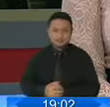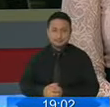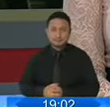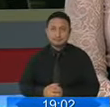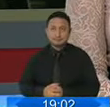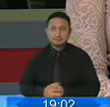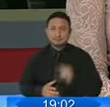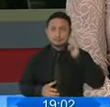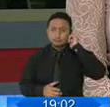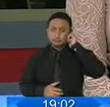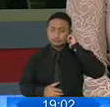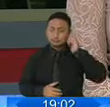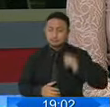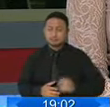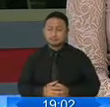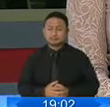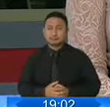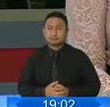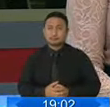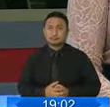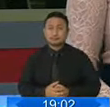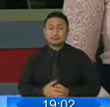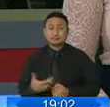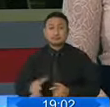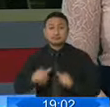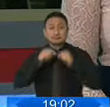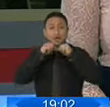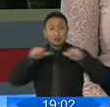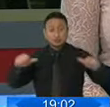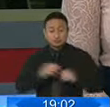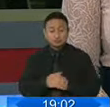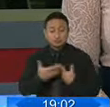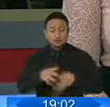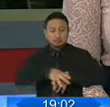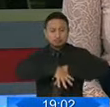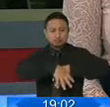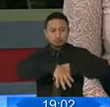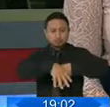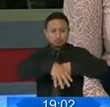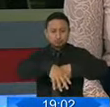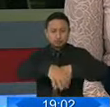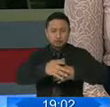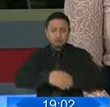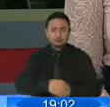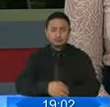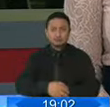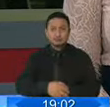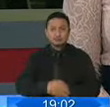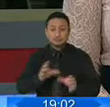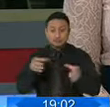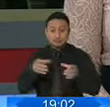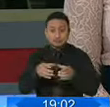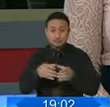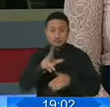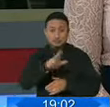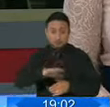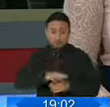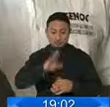destituyó del cargo al presidente del movimiento. Además, anunció movilizaciones y tomas simbólicas de las sedes del movimiento